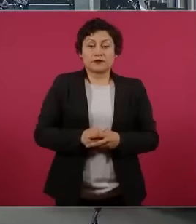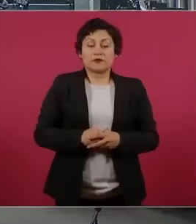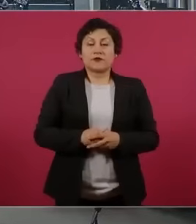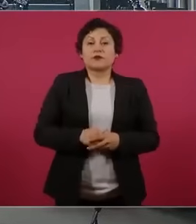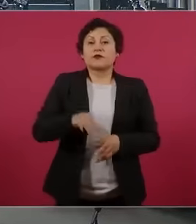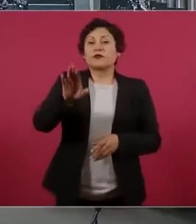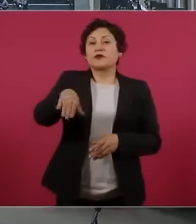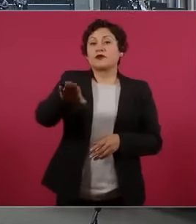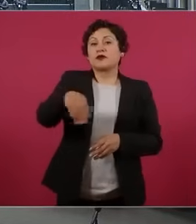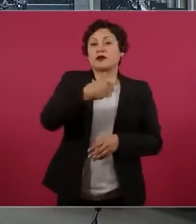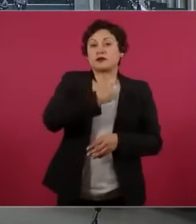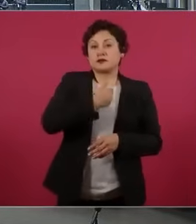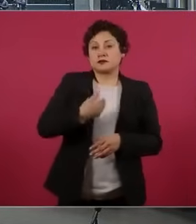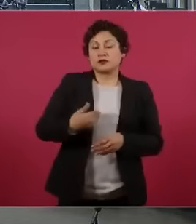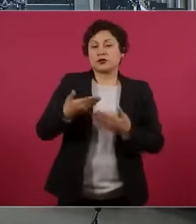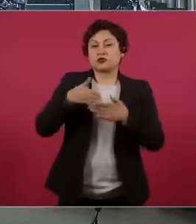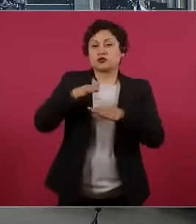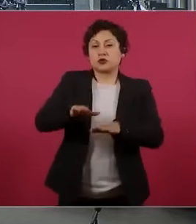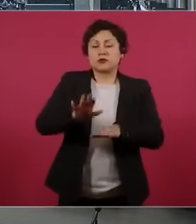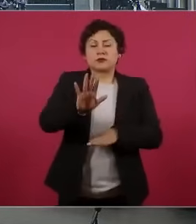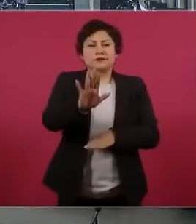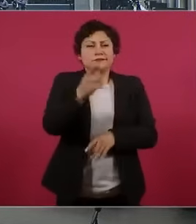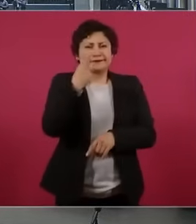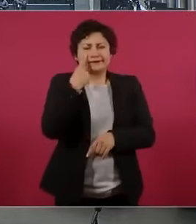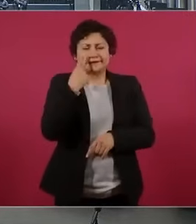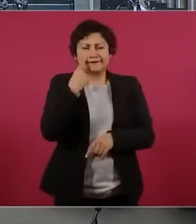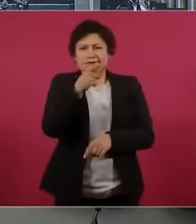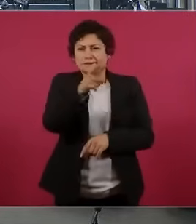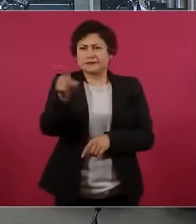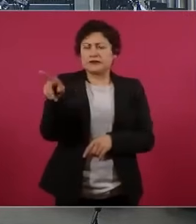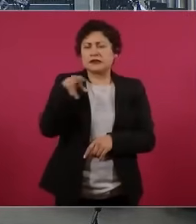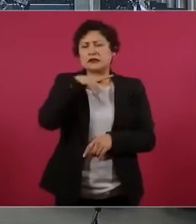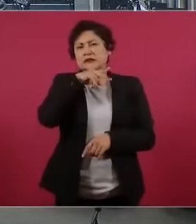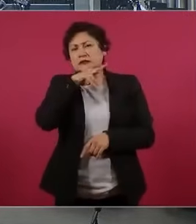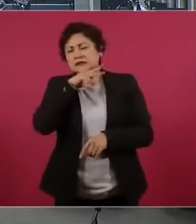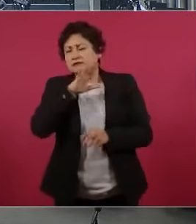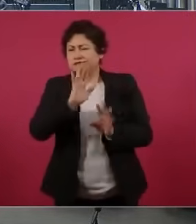Presidente, también acerca de esta. Y no preocuparse por